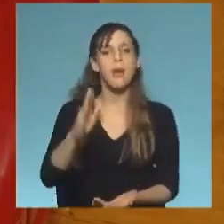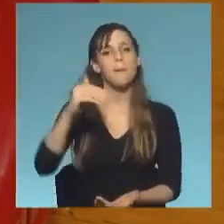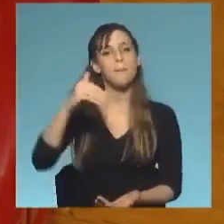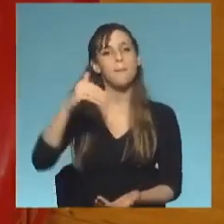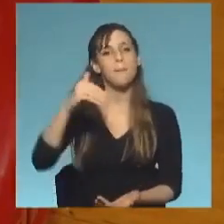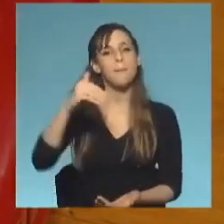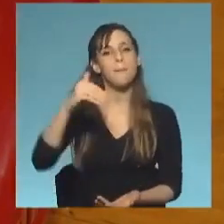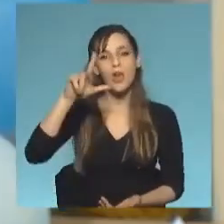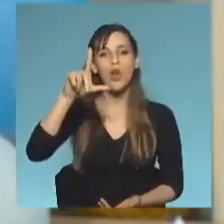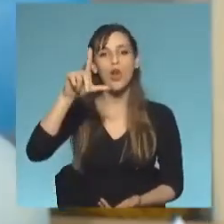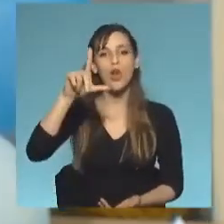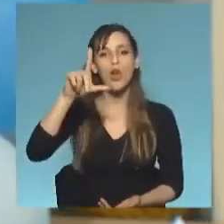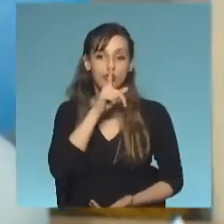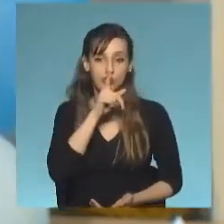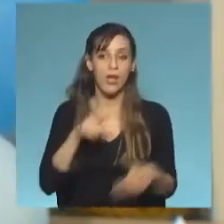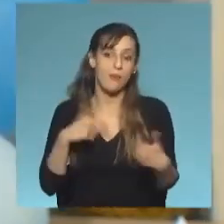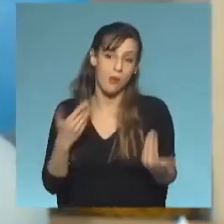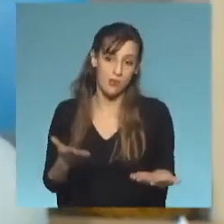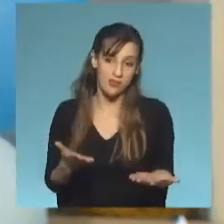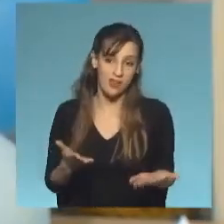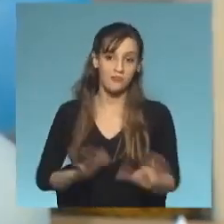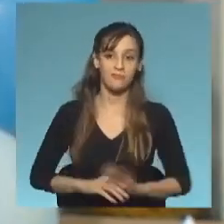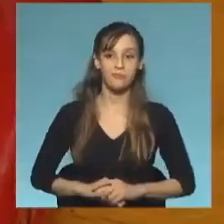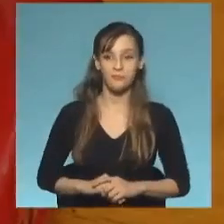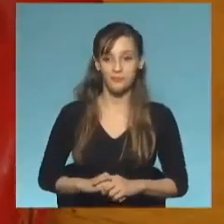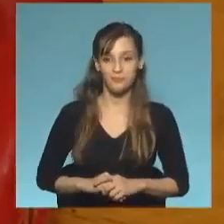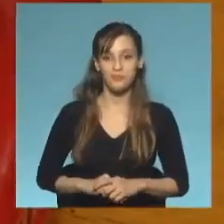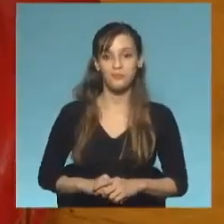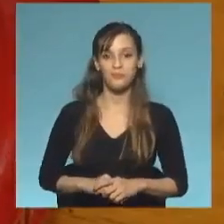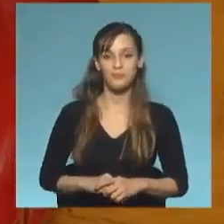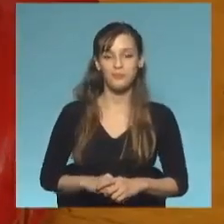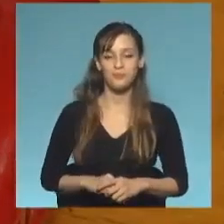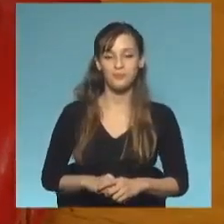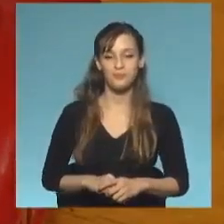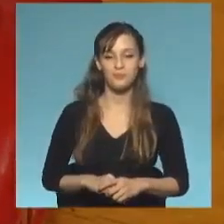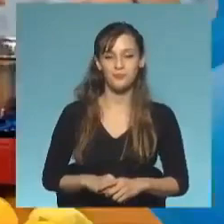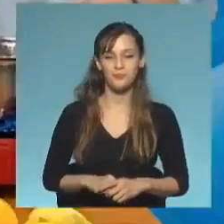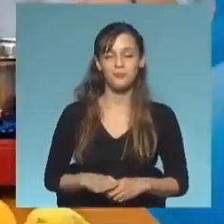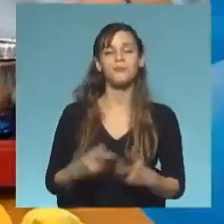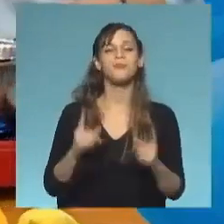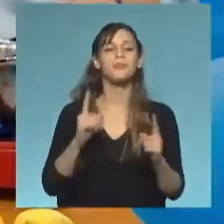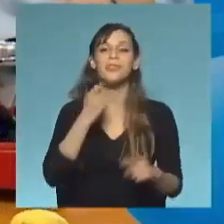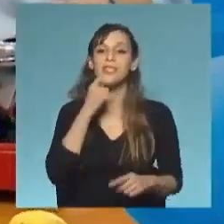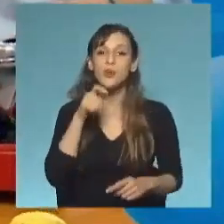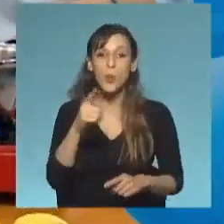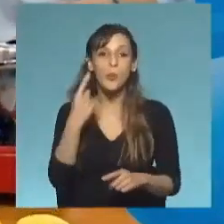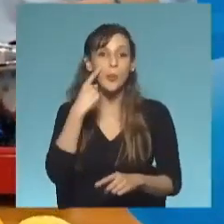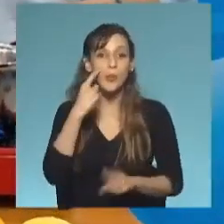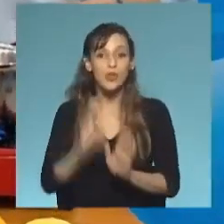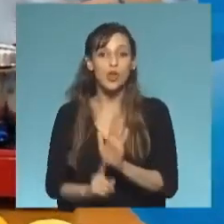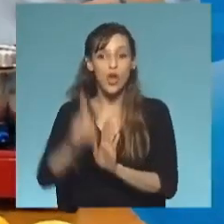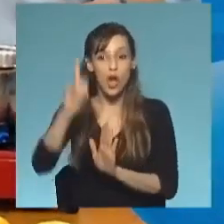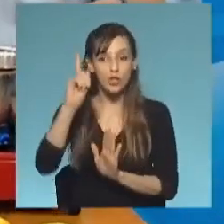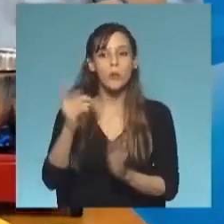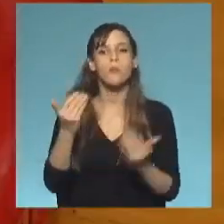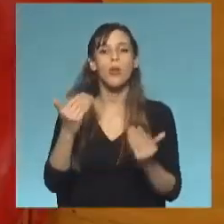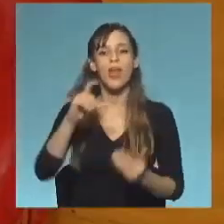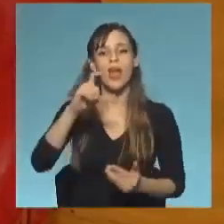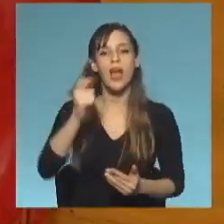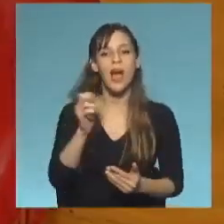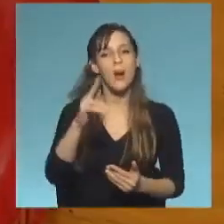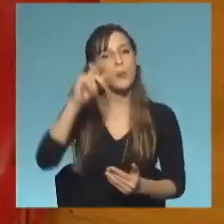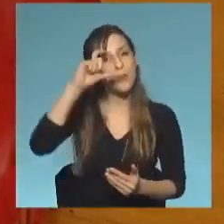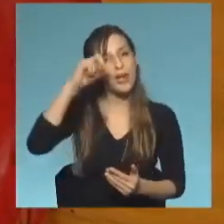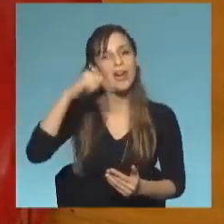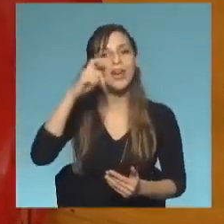¿eh? Muy bien. Ah, me llevan de viaje y soy como aprendo. Claro. Y si estás en el norte, puedes elegir un Cabernet Sauvignon, un